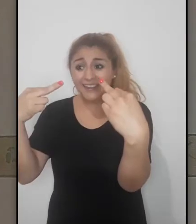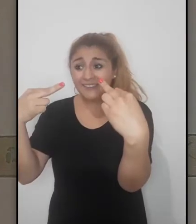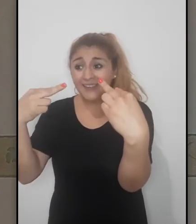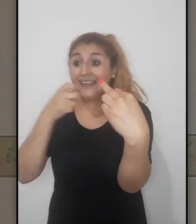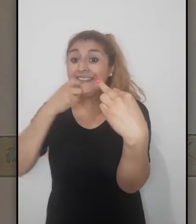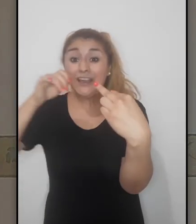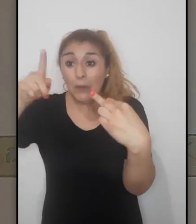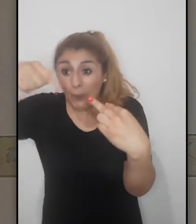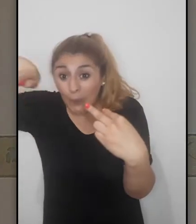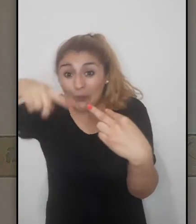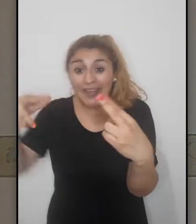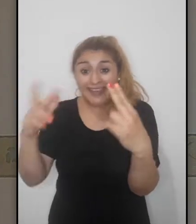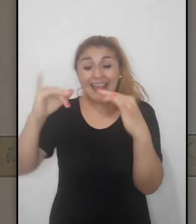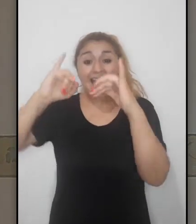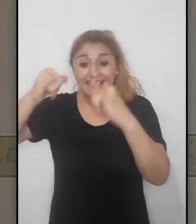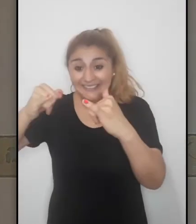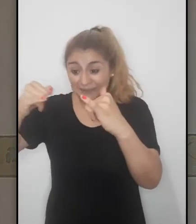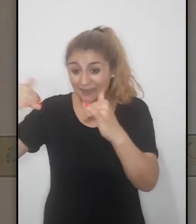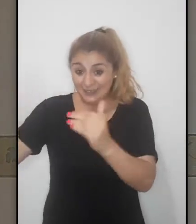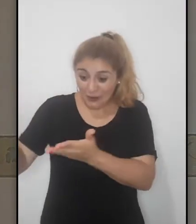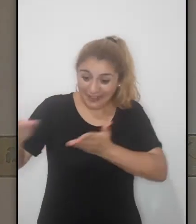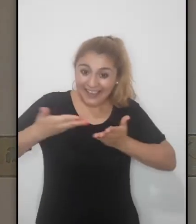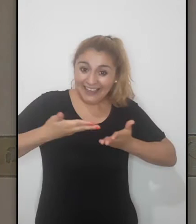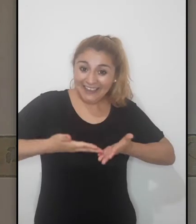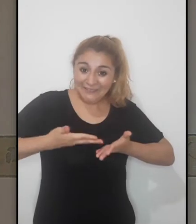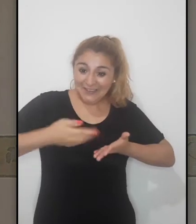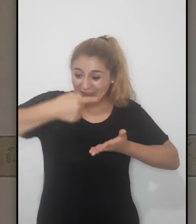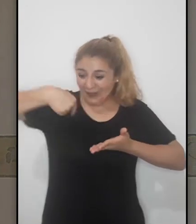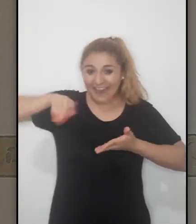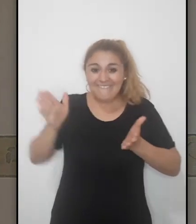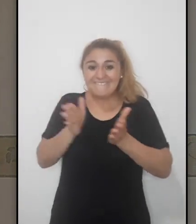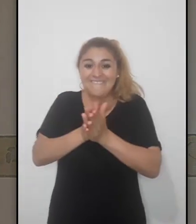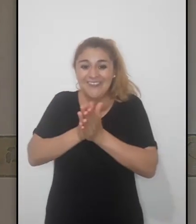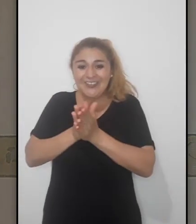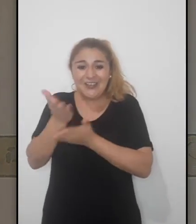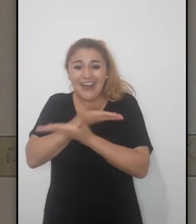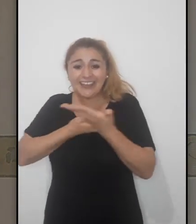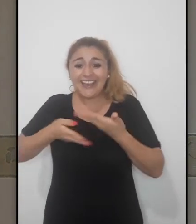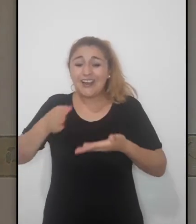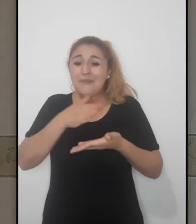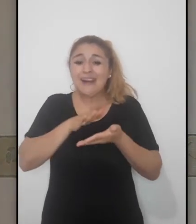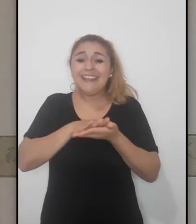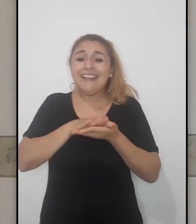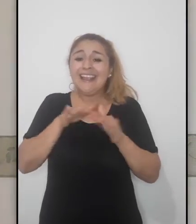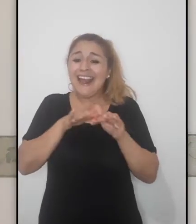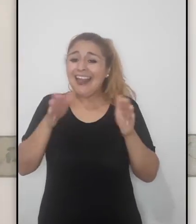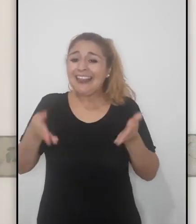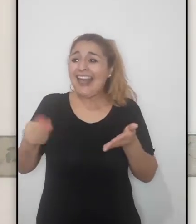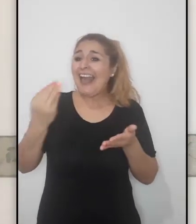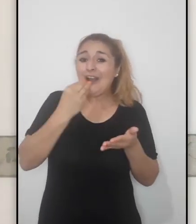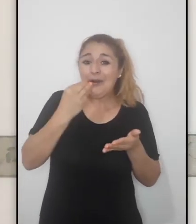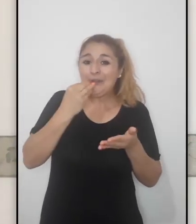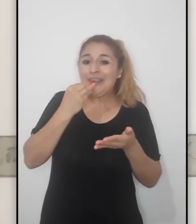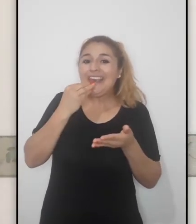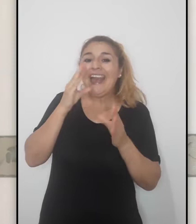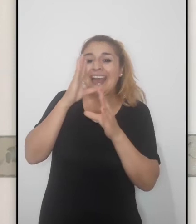entraré a él y se la haré con él y él conmigo y es muy